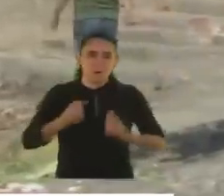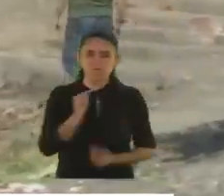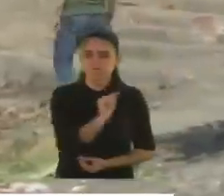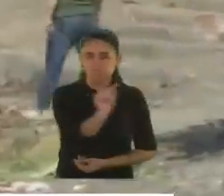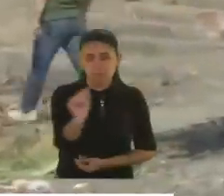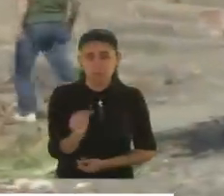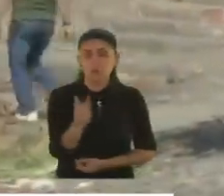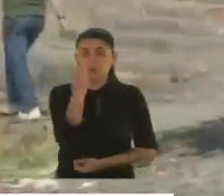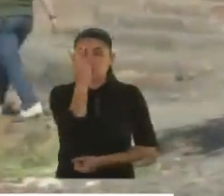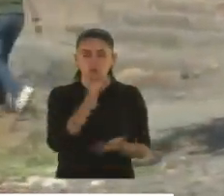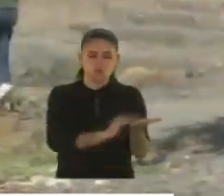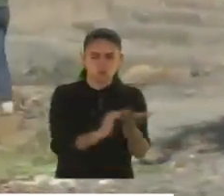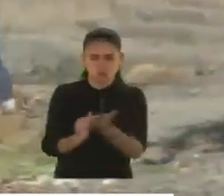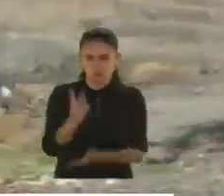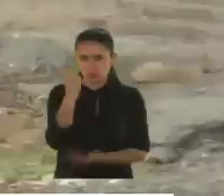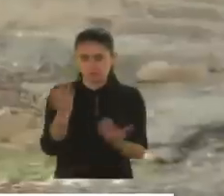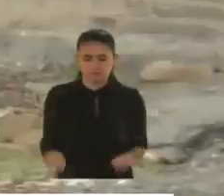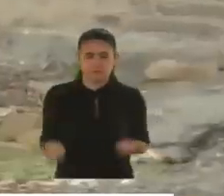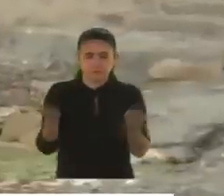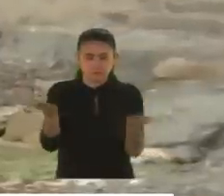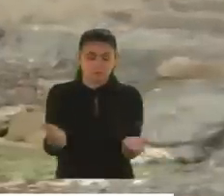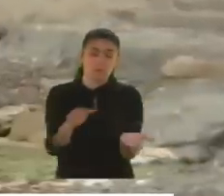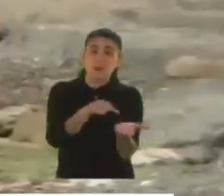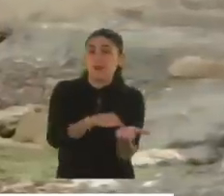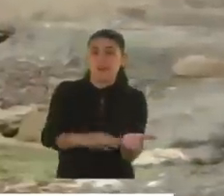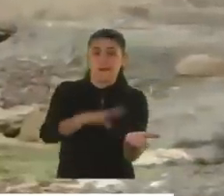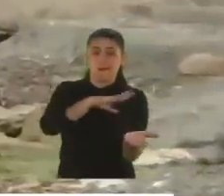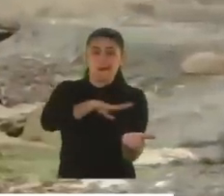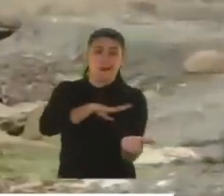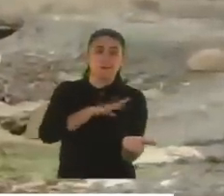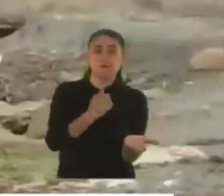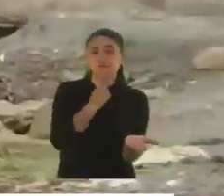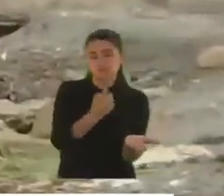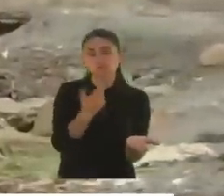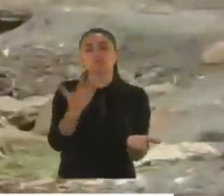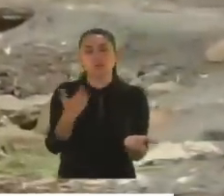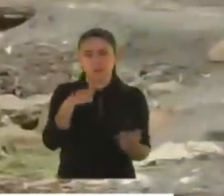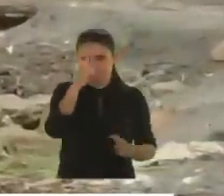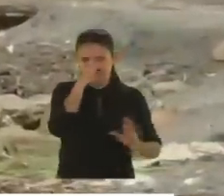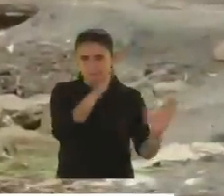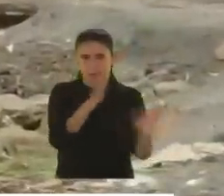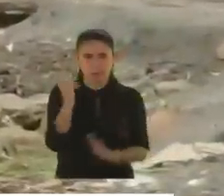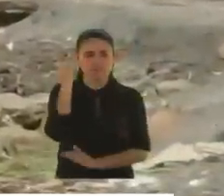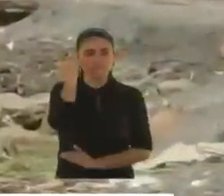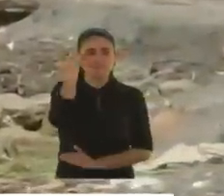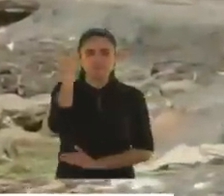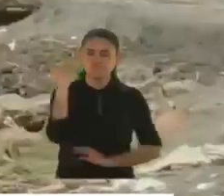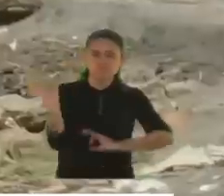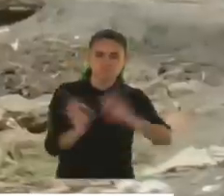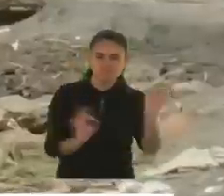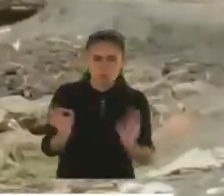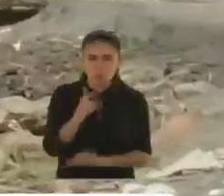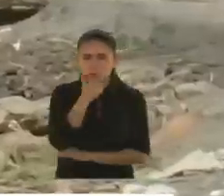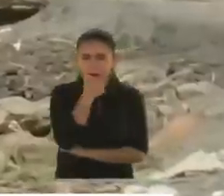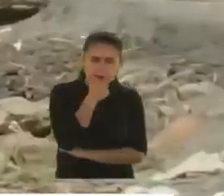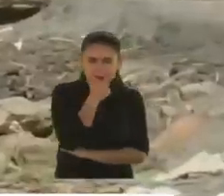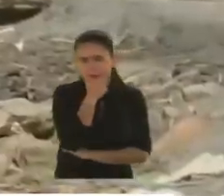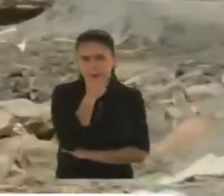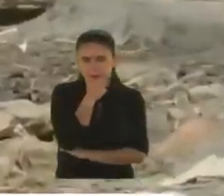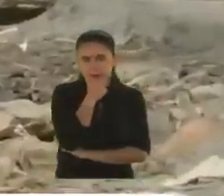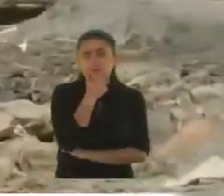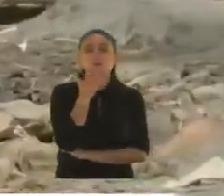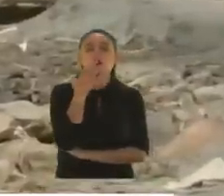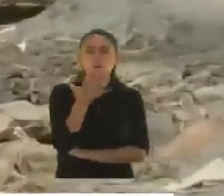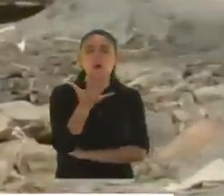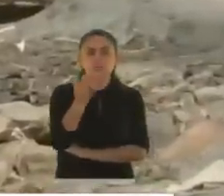posibles soluciones, una de la alcaldía, que sería de un plan maestro que consiste en una contención con espolones de